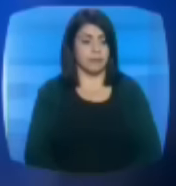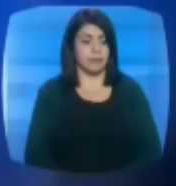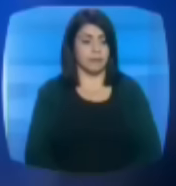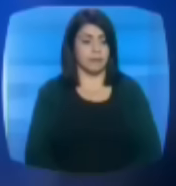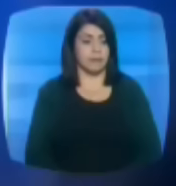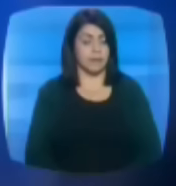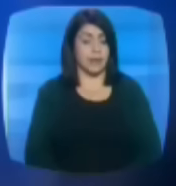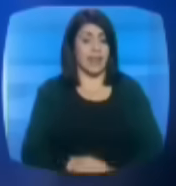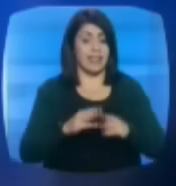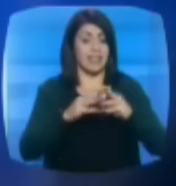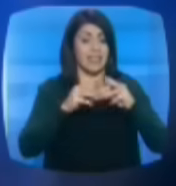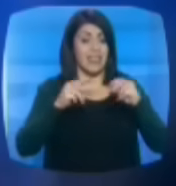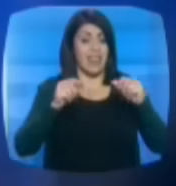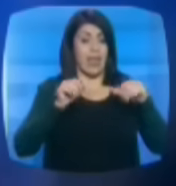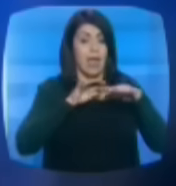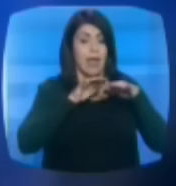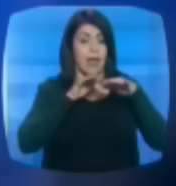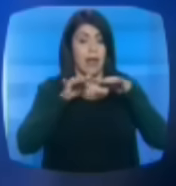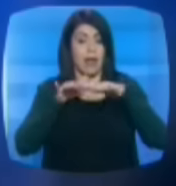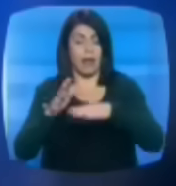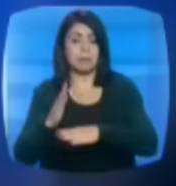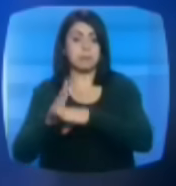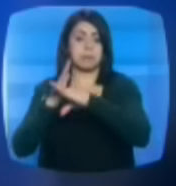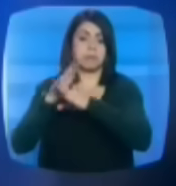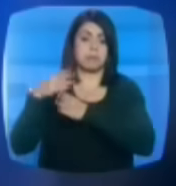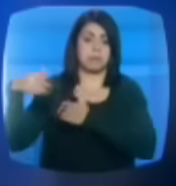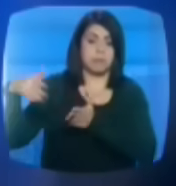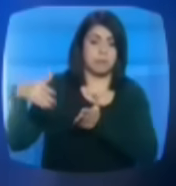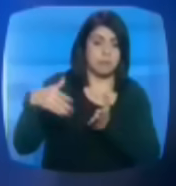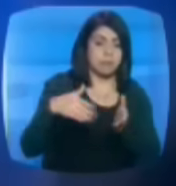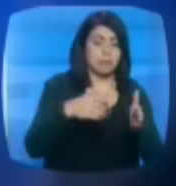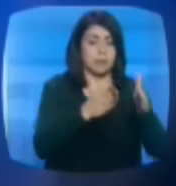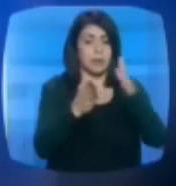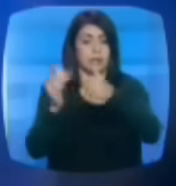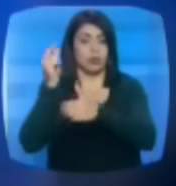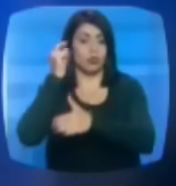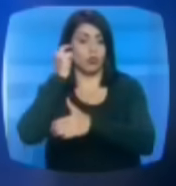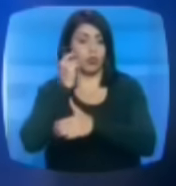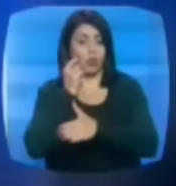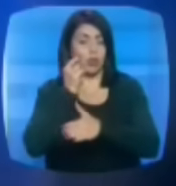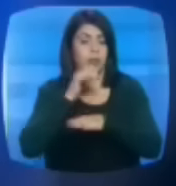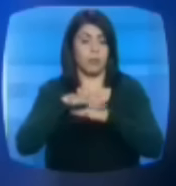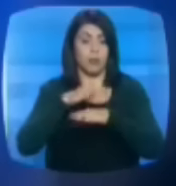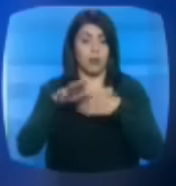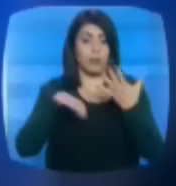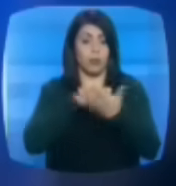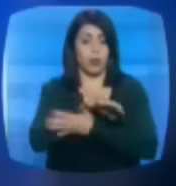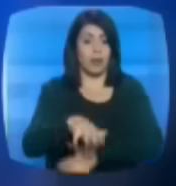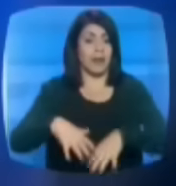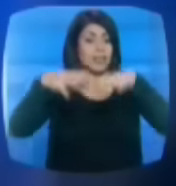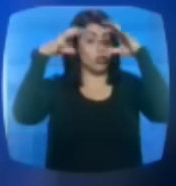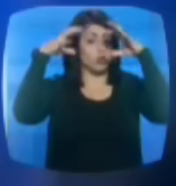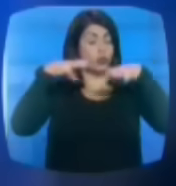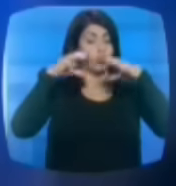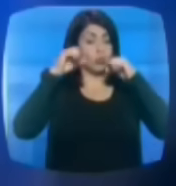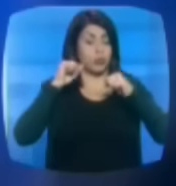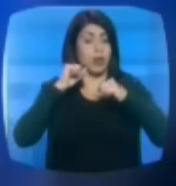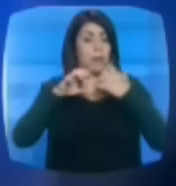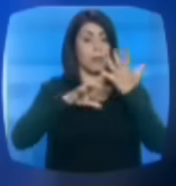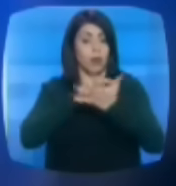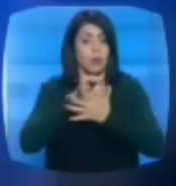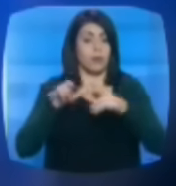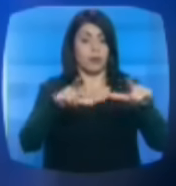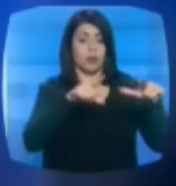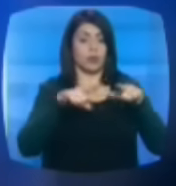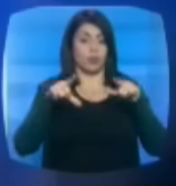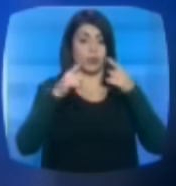Un deslizamiento de tierra obstruyó la carretera Casanay-Carúpano en el estado Sucre como resultado de intensas lluvias que han afectado la